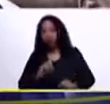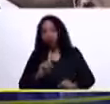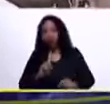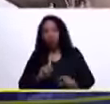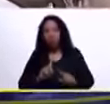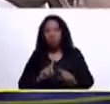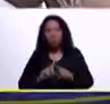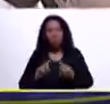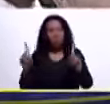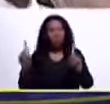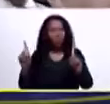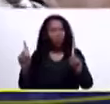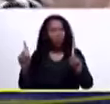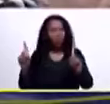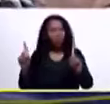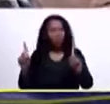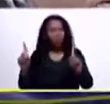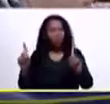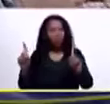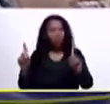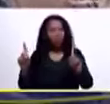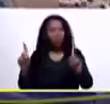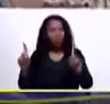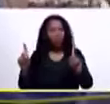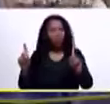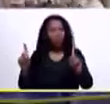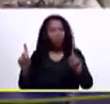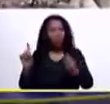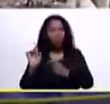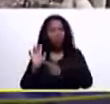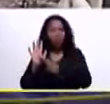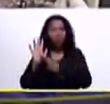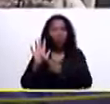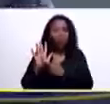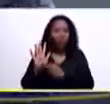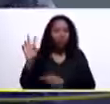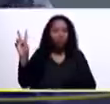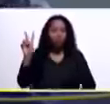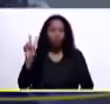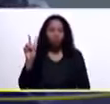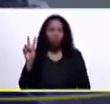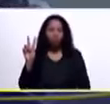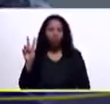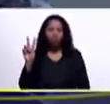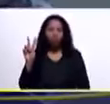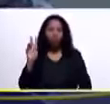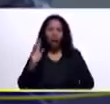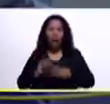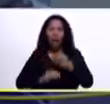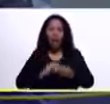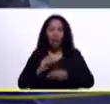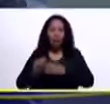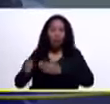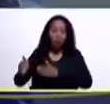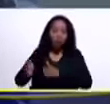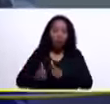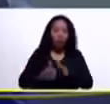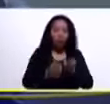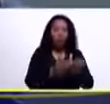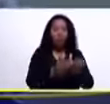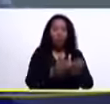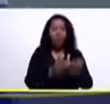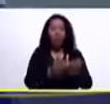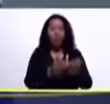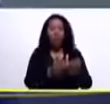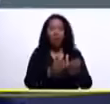Pero llevamos al país a la ruta electoral. Le dimos normalidad